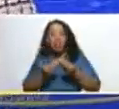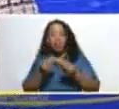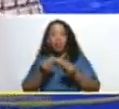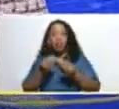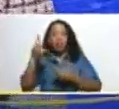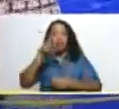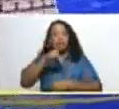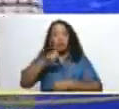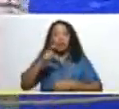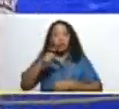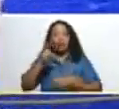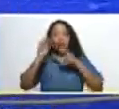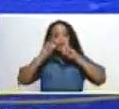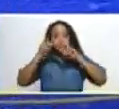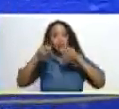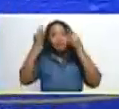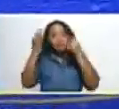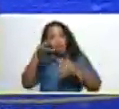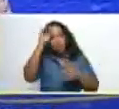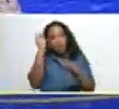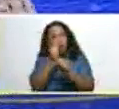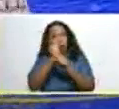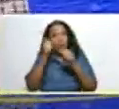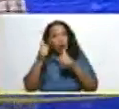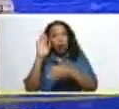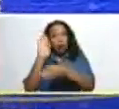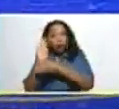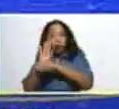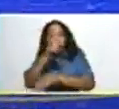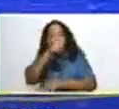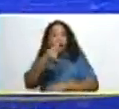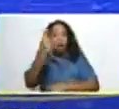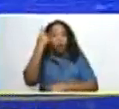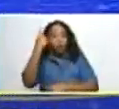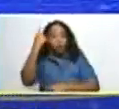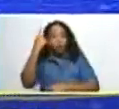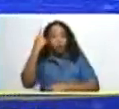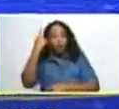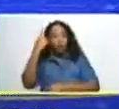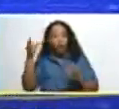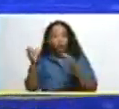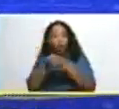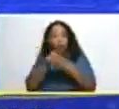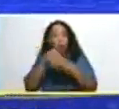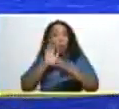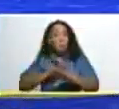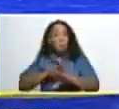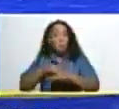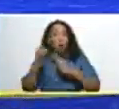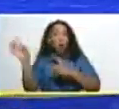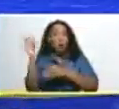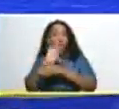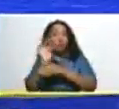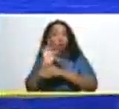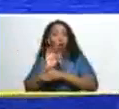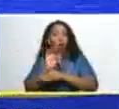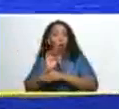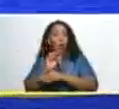investigación y también el éxito de proteger la vida de cada uno de los del equipo, porque el funcionario, el